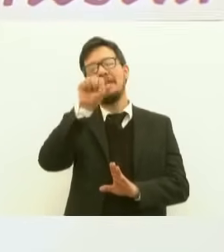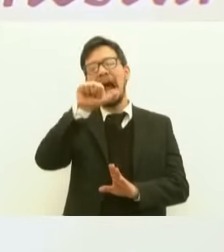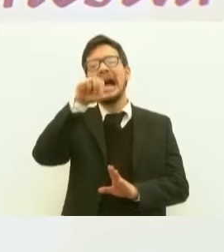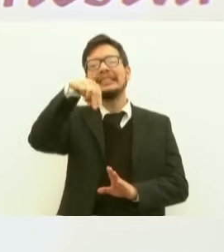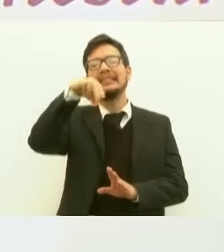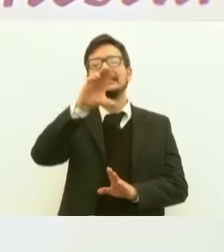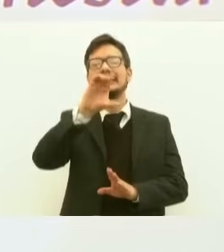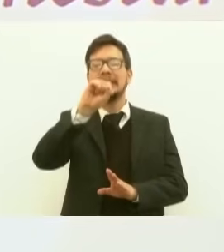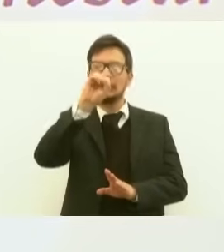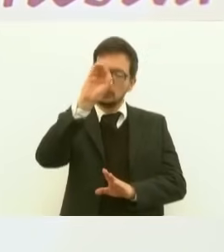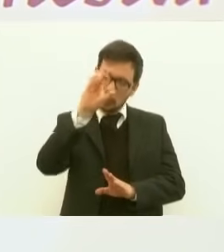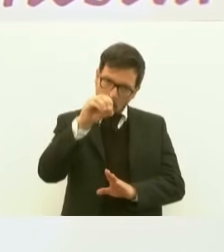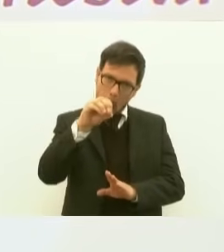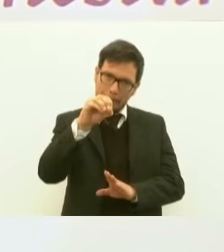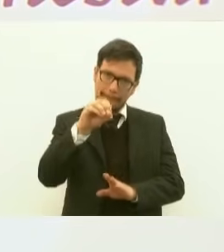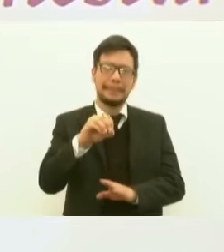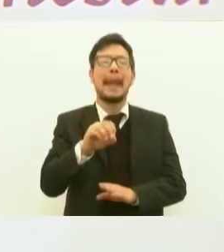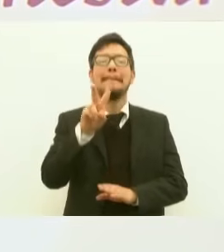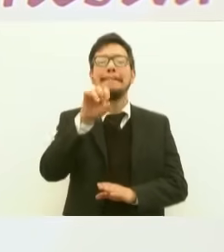maderista.